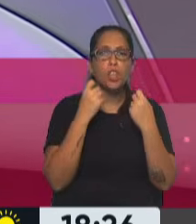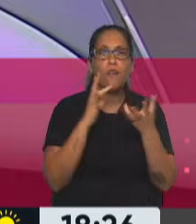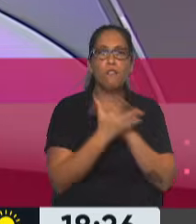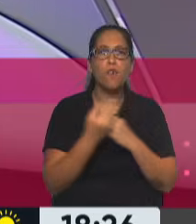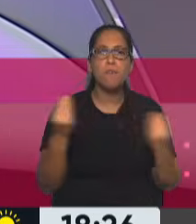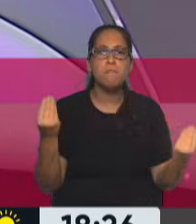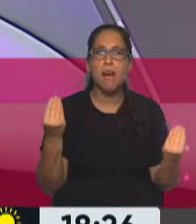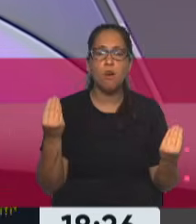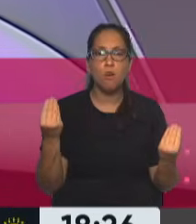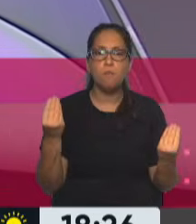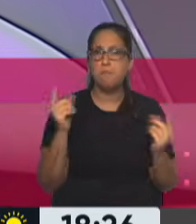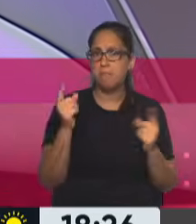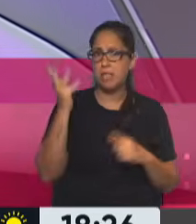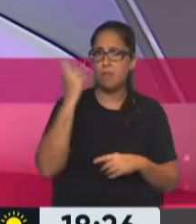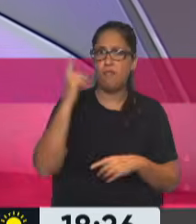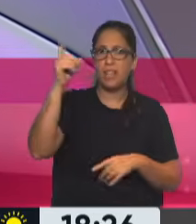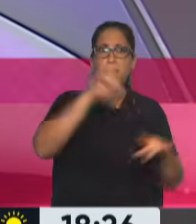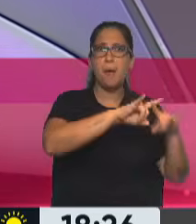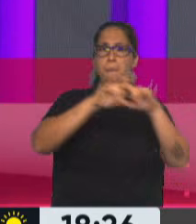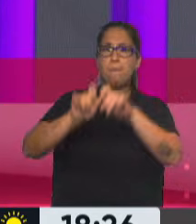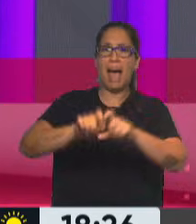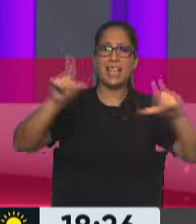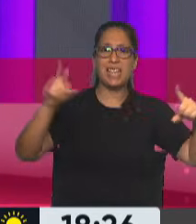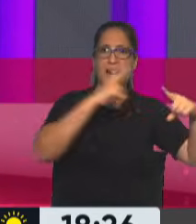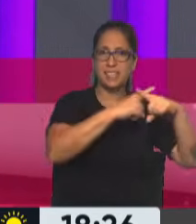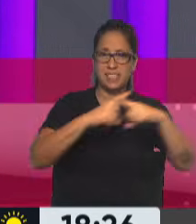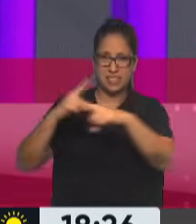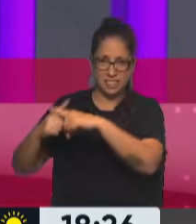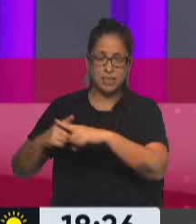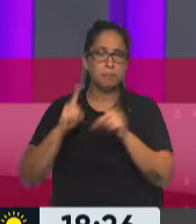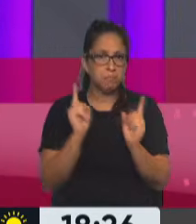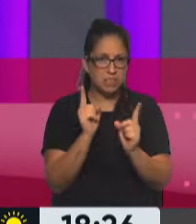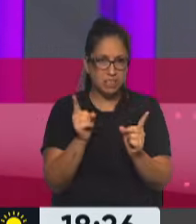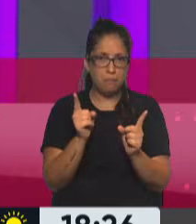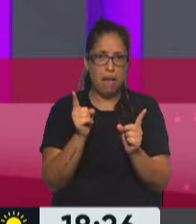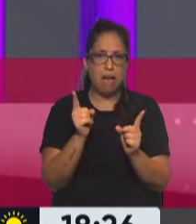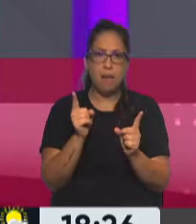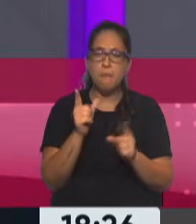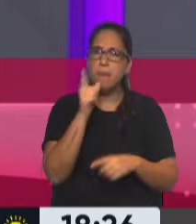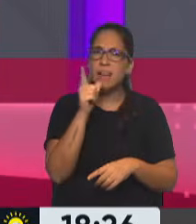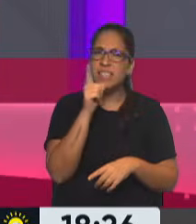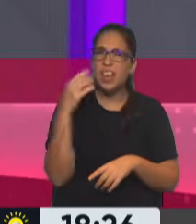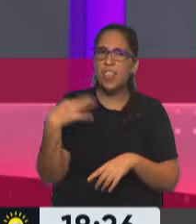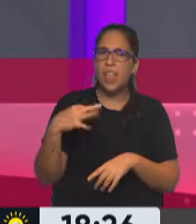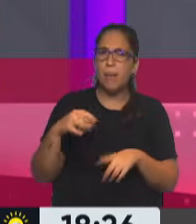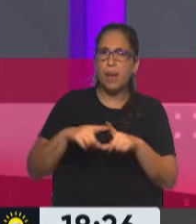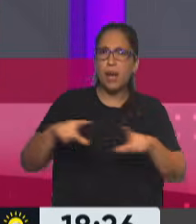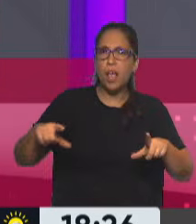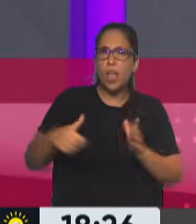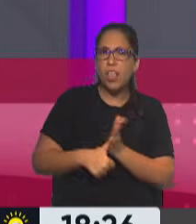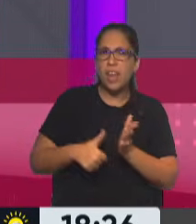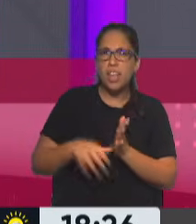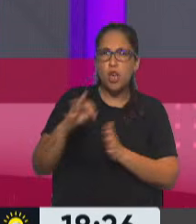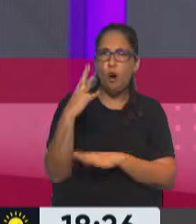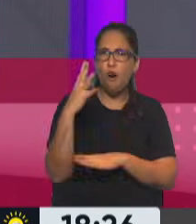que ya se aplica en Francia con las páginas pornográficas, ¿no? Que tienen que, no recuerdo si es poniendo su documento, sacándose una